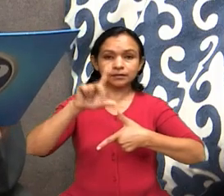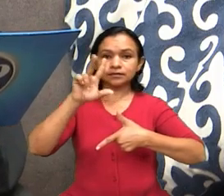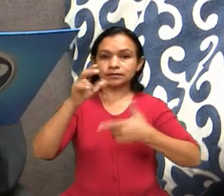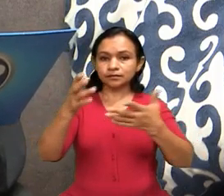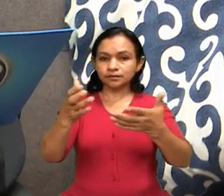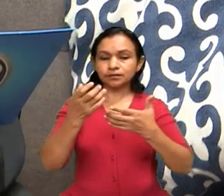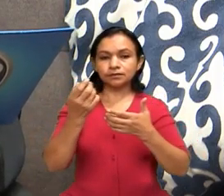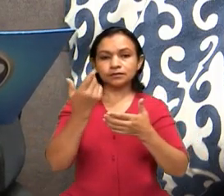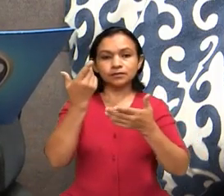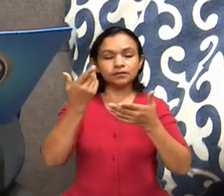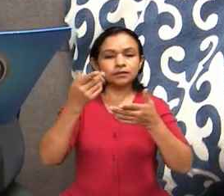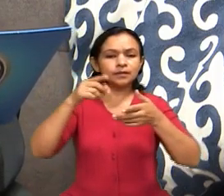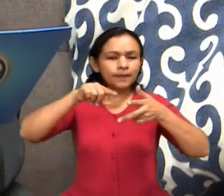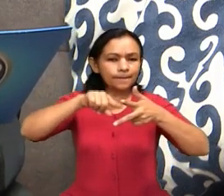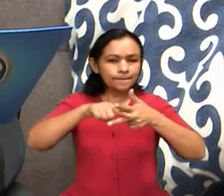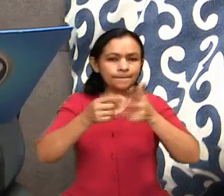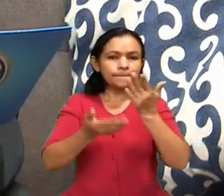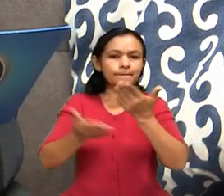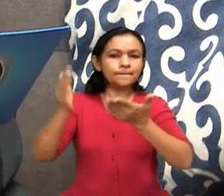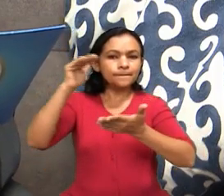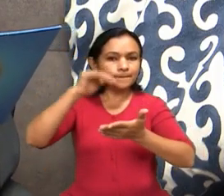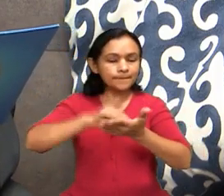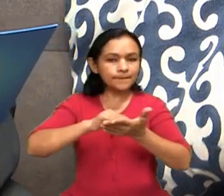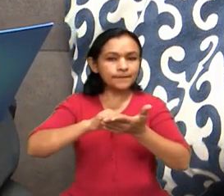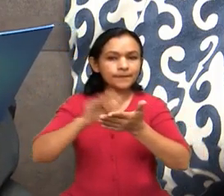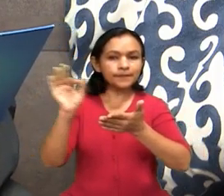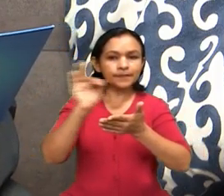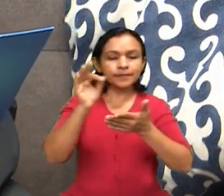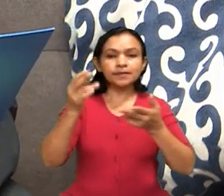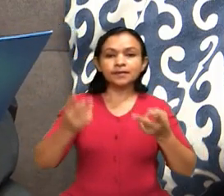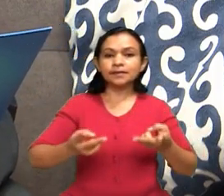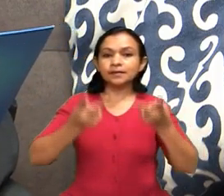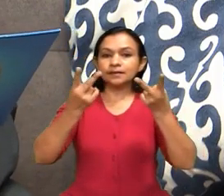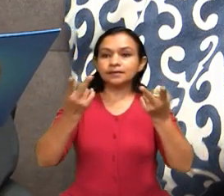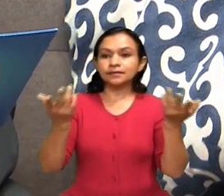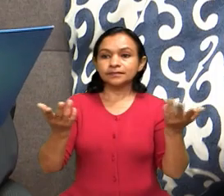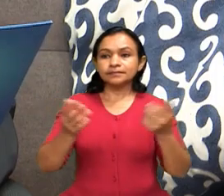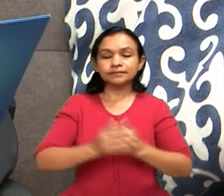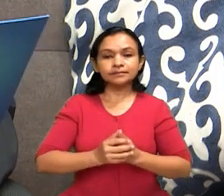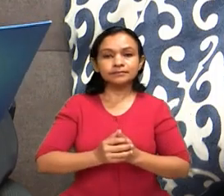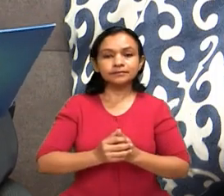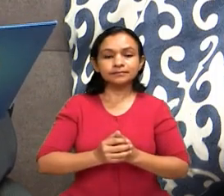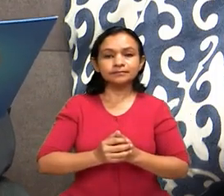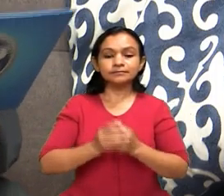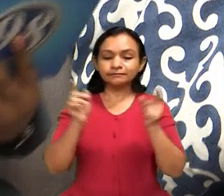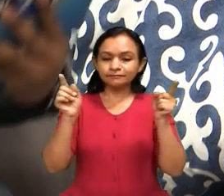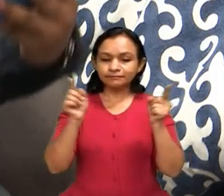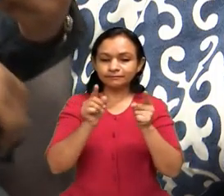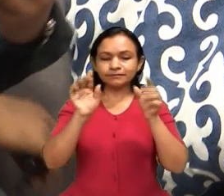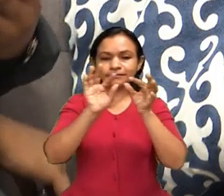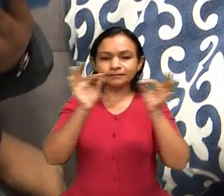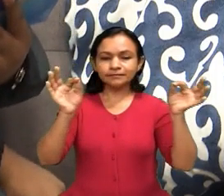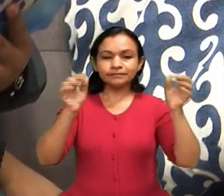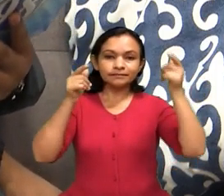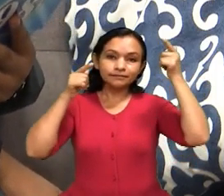único renacimiento posible y de paso absuelven a las estructuras en vigencia. Este es un extracto, una frase de